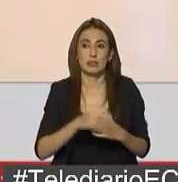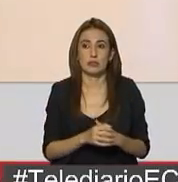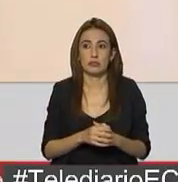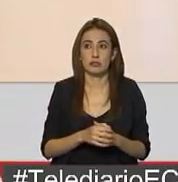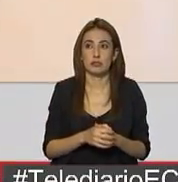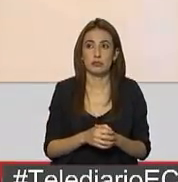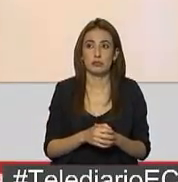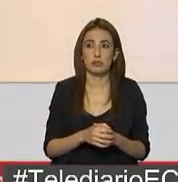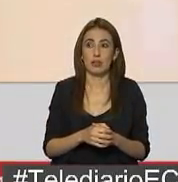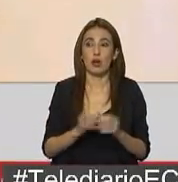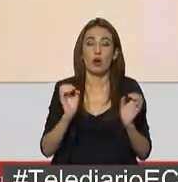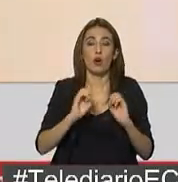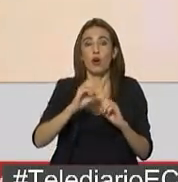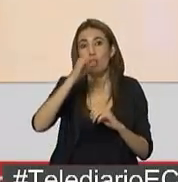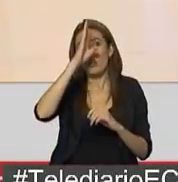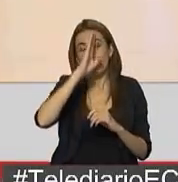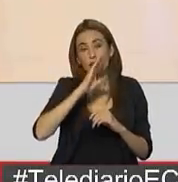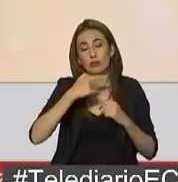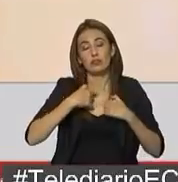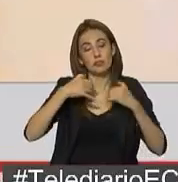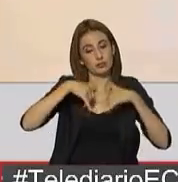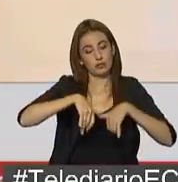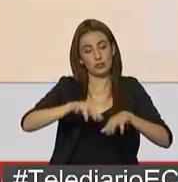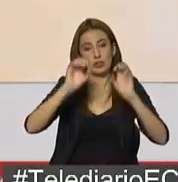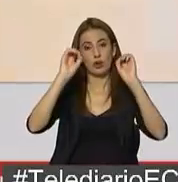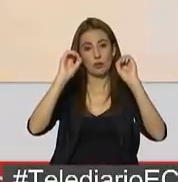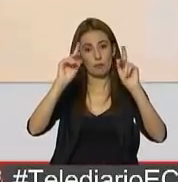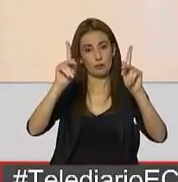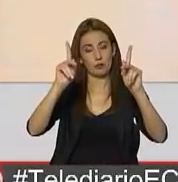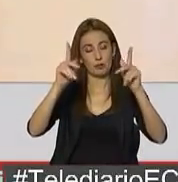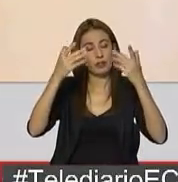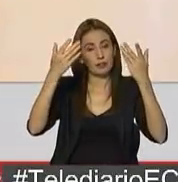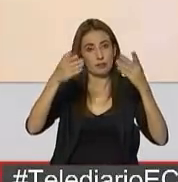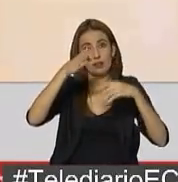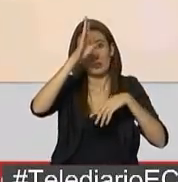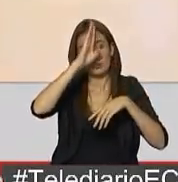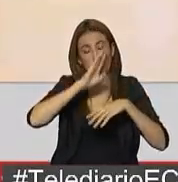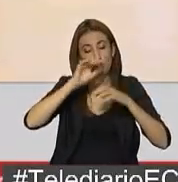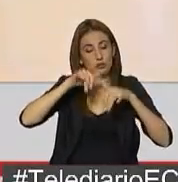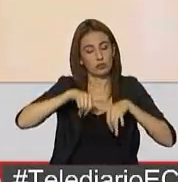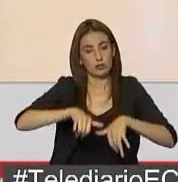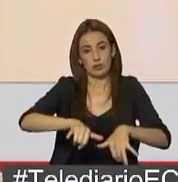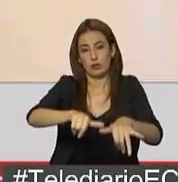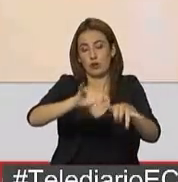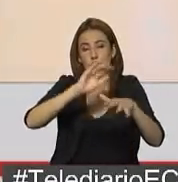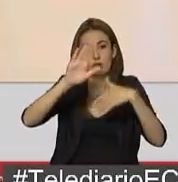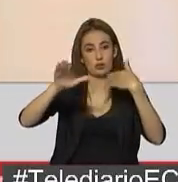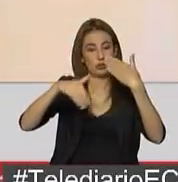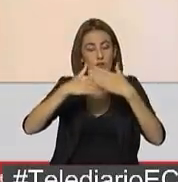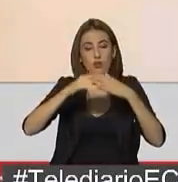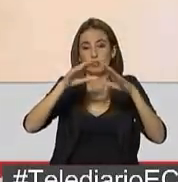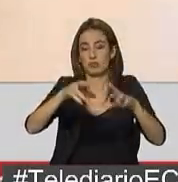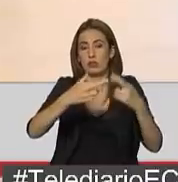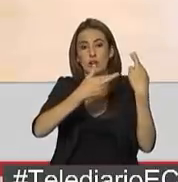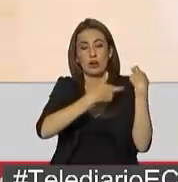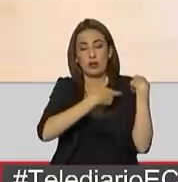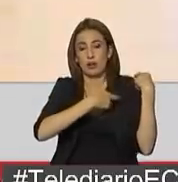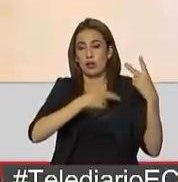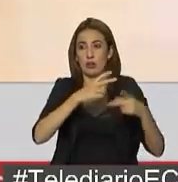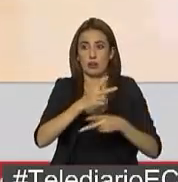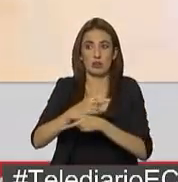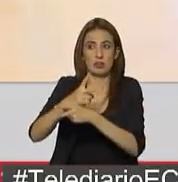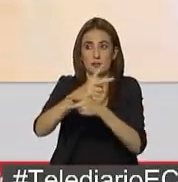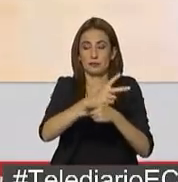da esta, para seguir adelante, pues hay que continuar y ojalá que todos tomemos las debidas precauciones. Cada uno tomó